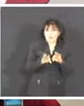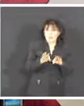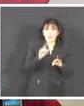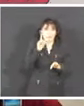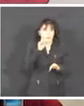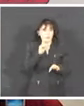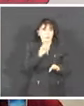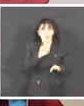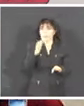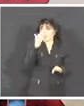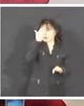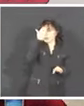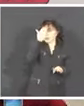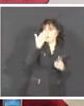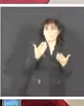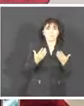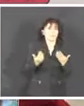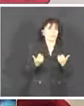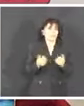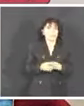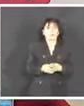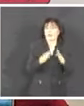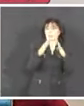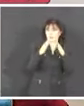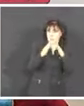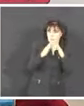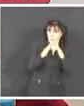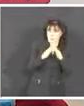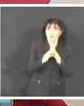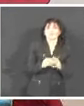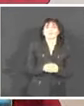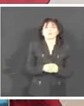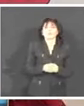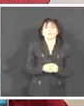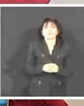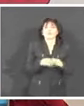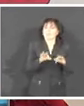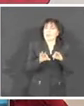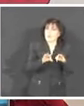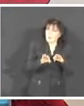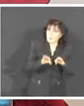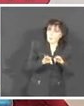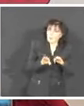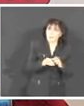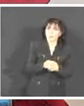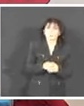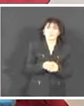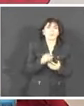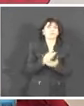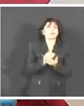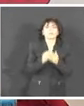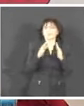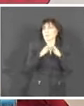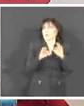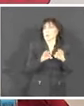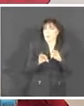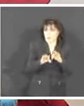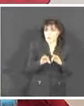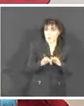las mujeres en el hogar. Sea que trabajemos solamente en la casa